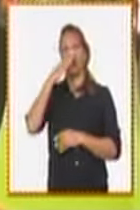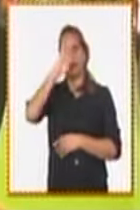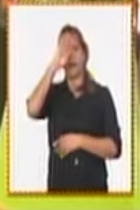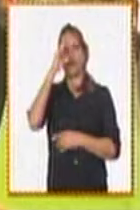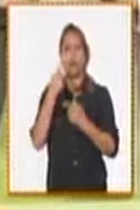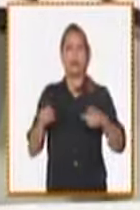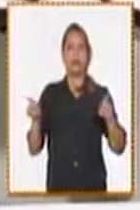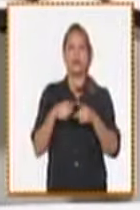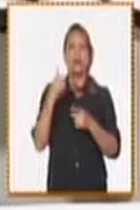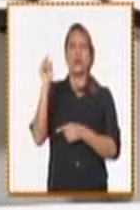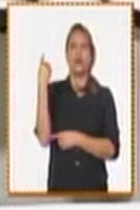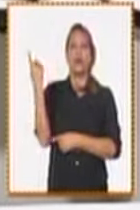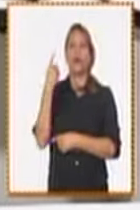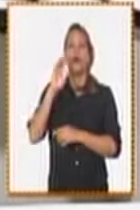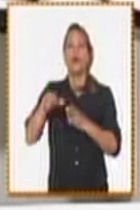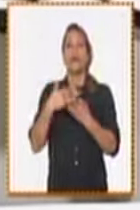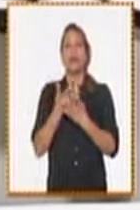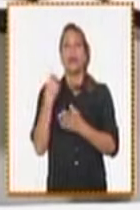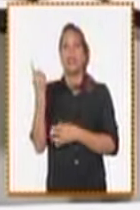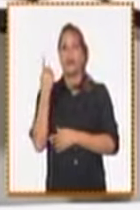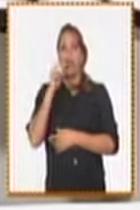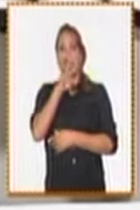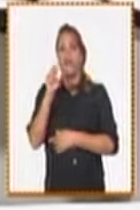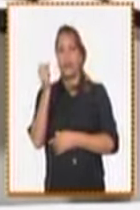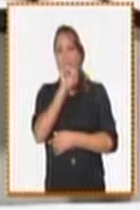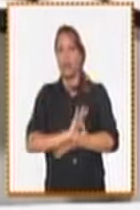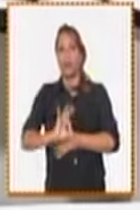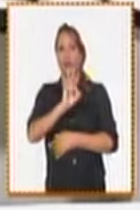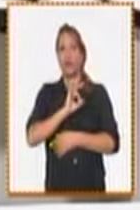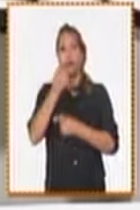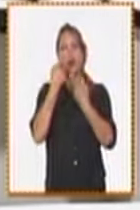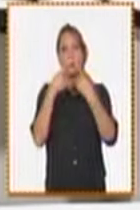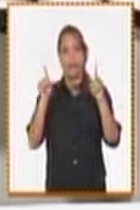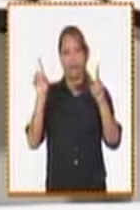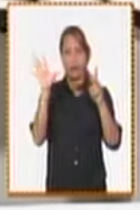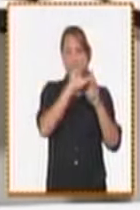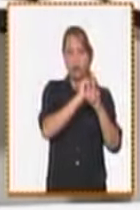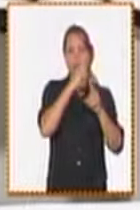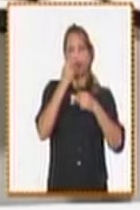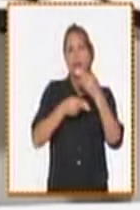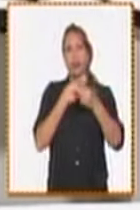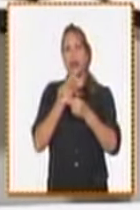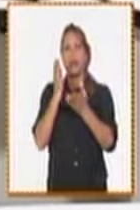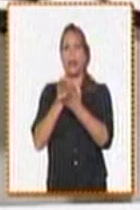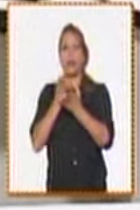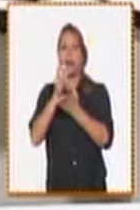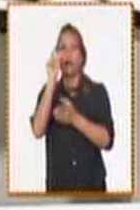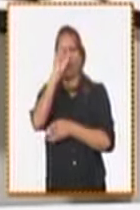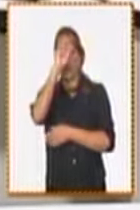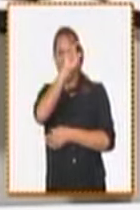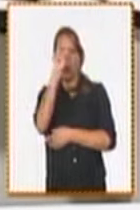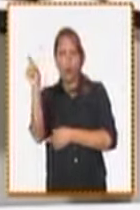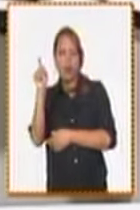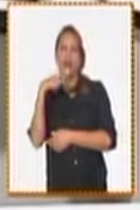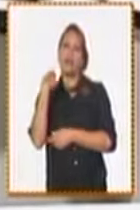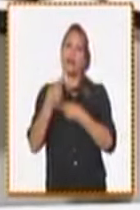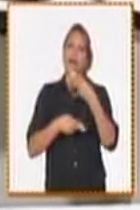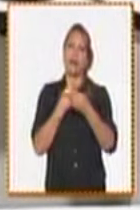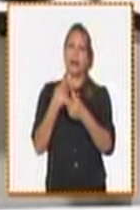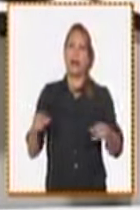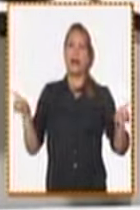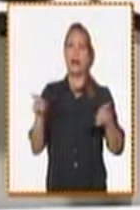que un día como hoy, 20 de octubre, en toda Cuba, eso se haga, que las escuelas, los niños, pues sigan cantando, no ya el grabado, sino aprender a